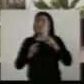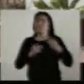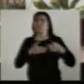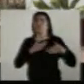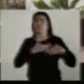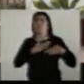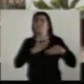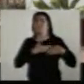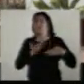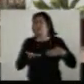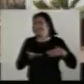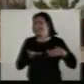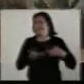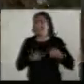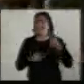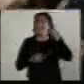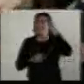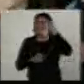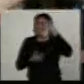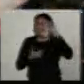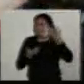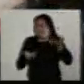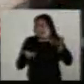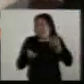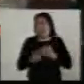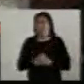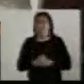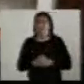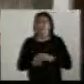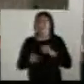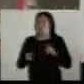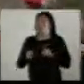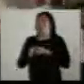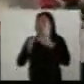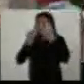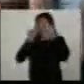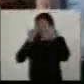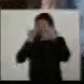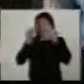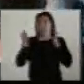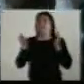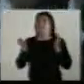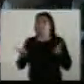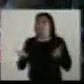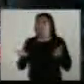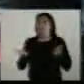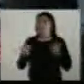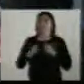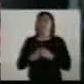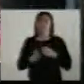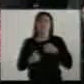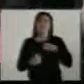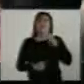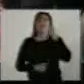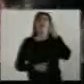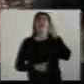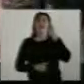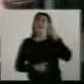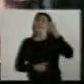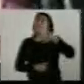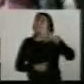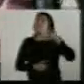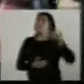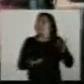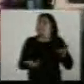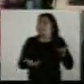corazón y por lo que puede haber en su mente. Es como si hubiese caído la venda de mis ojos y me doy cuenta realmente que es